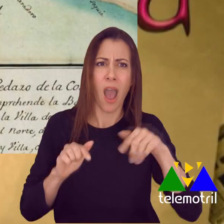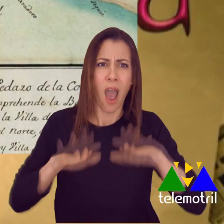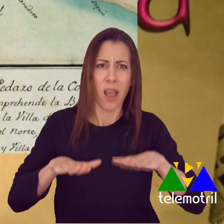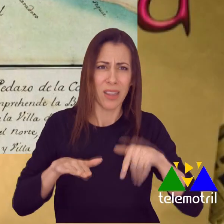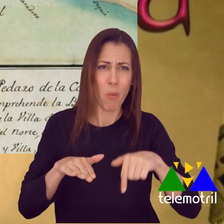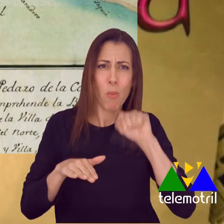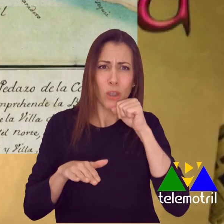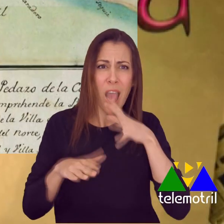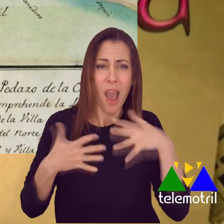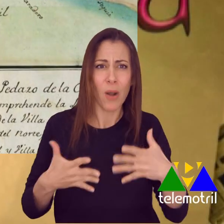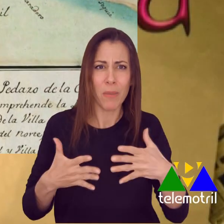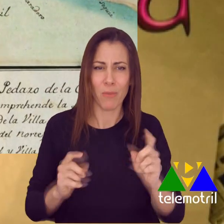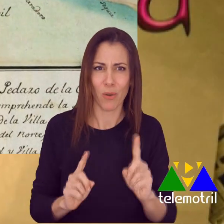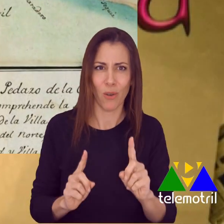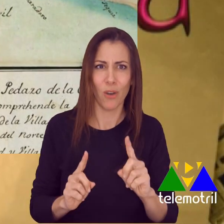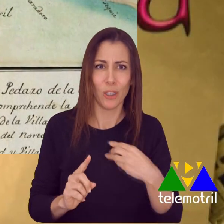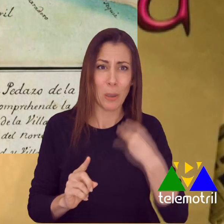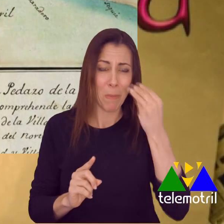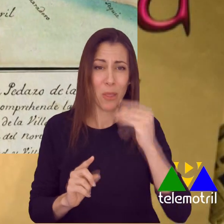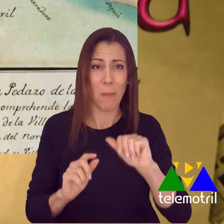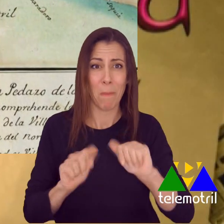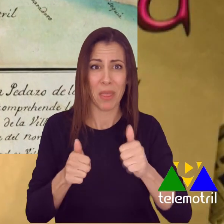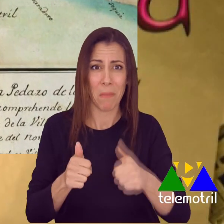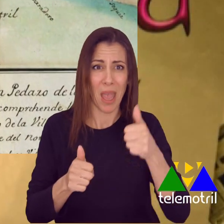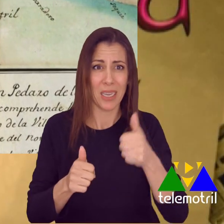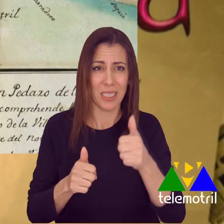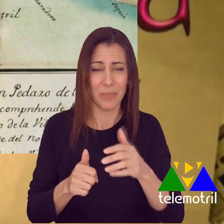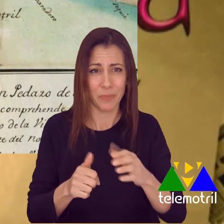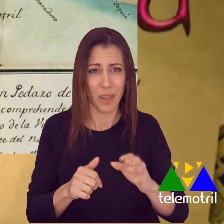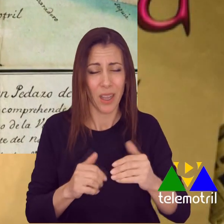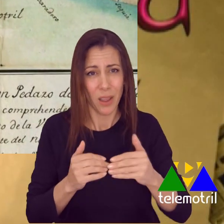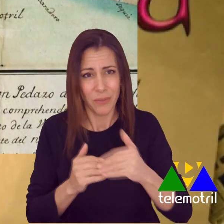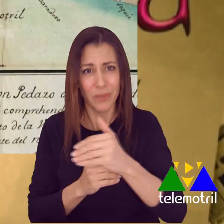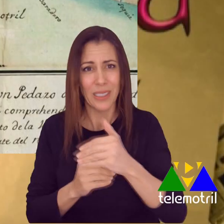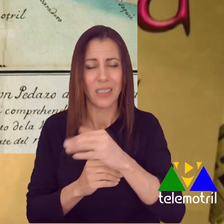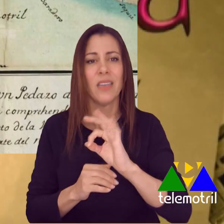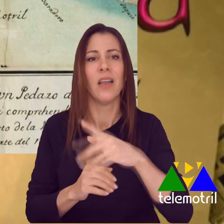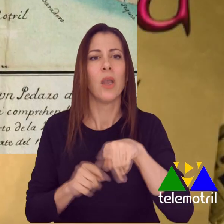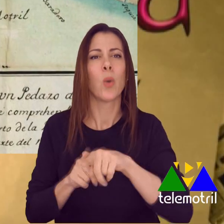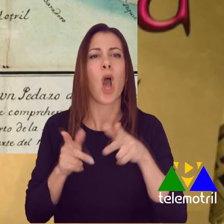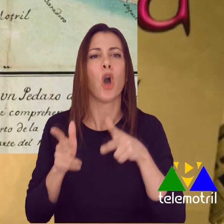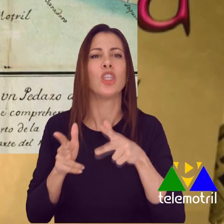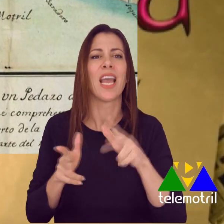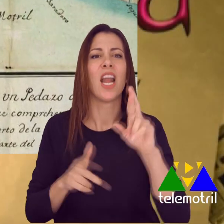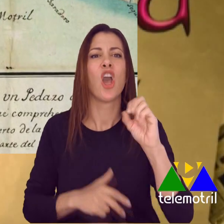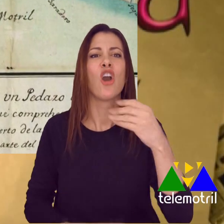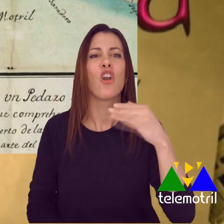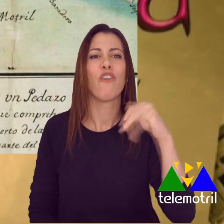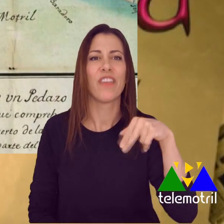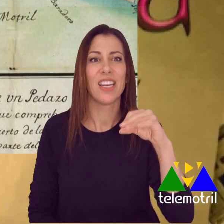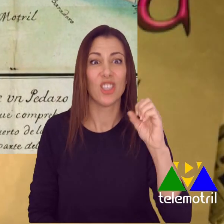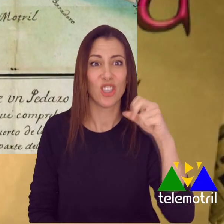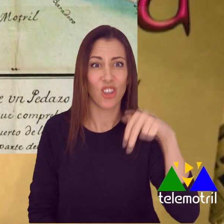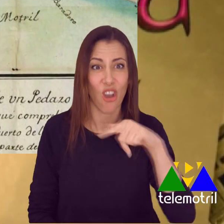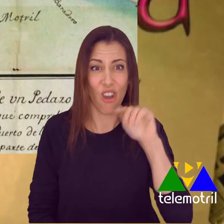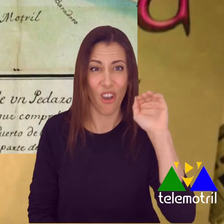mismo. Motril empezaría un poquito más hacia allá, donde está localizado antiguo Hotel Robinson o actual Impressive.